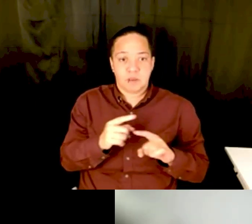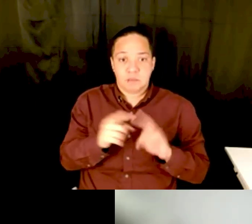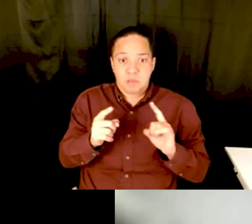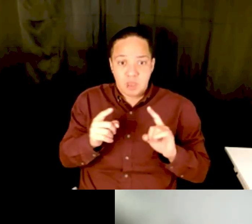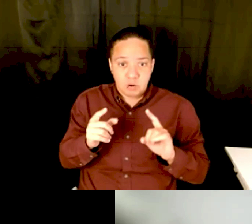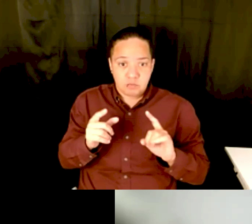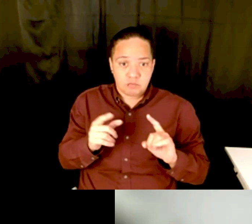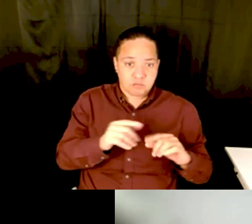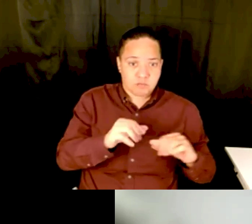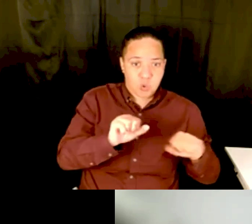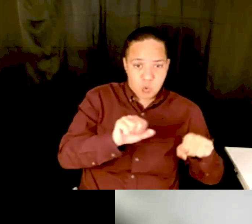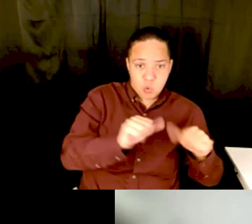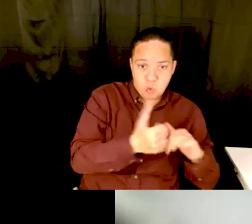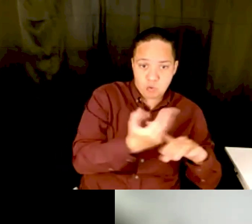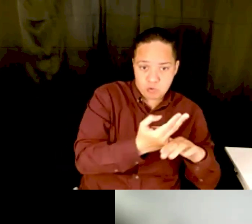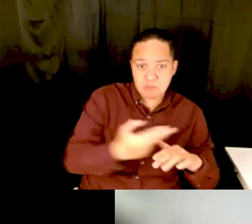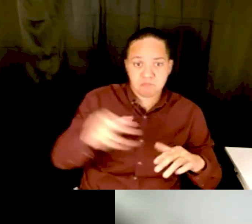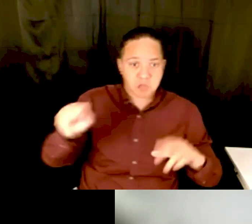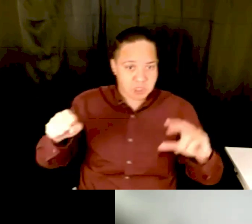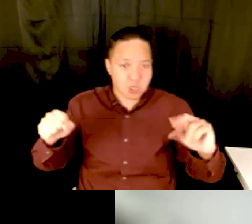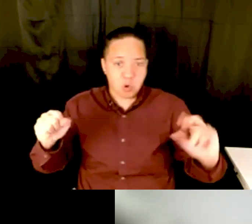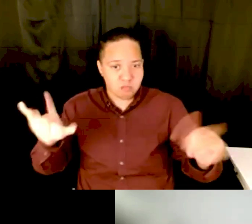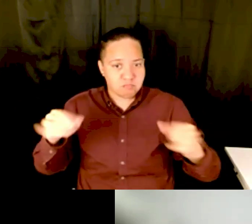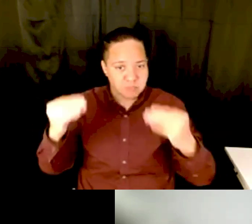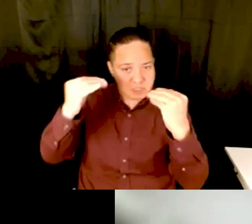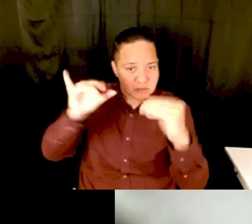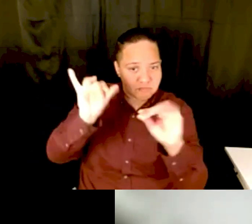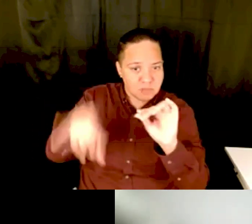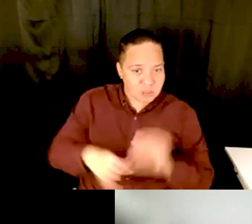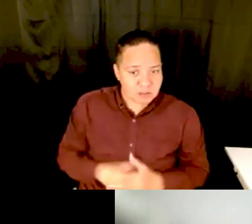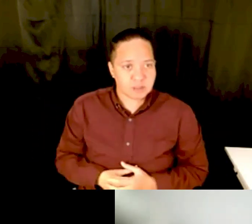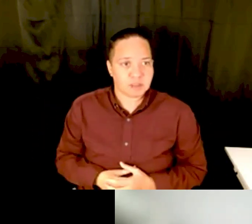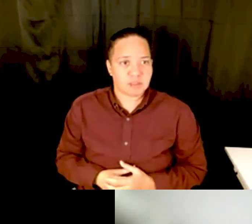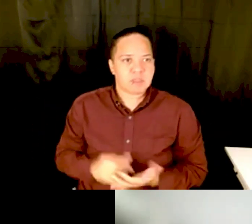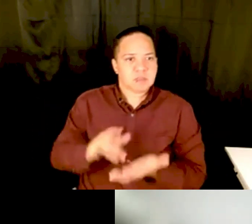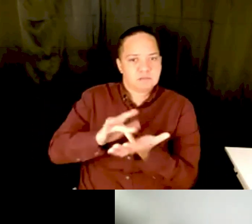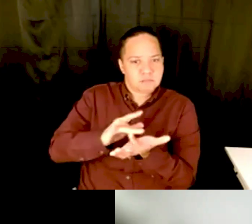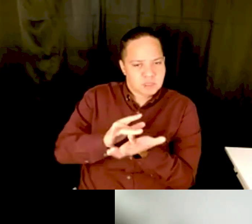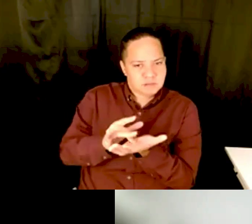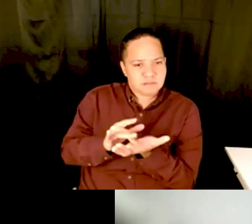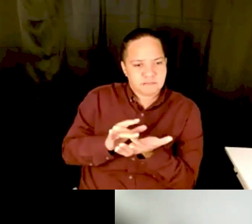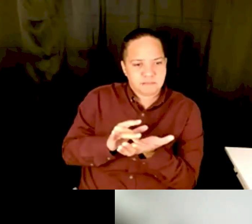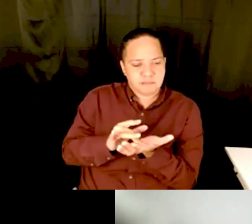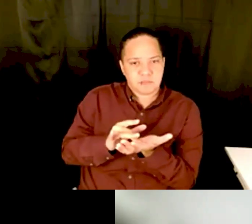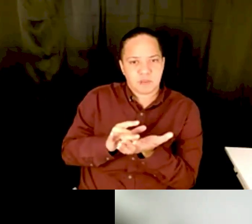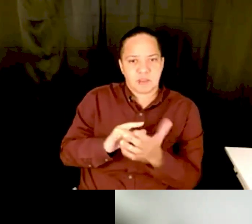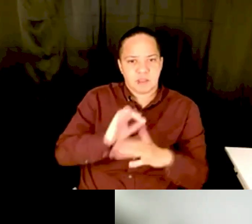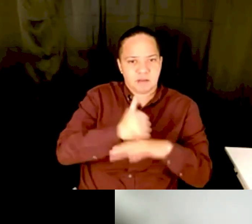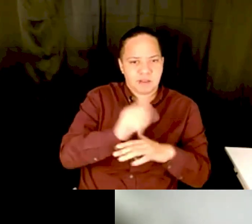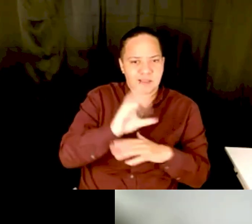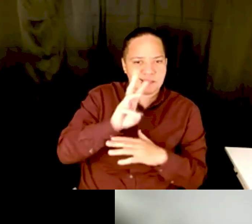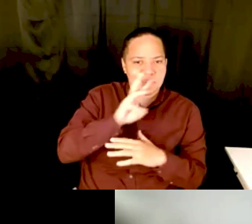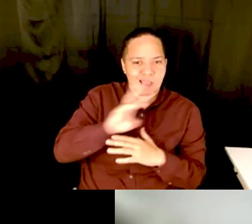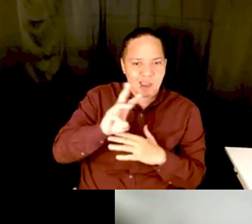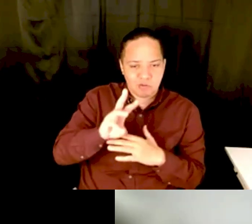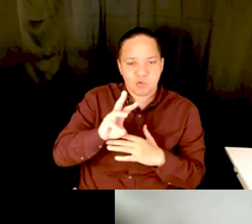no usar medicina. Así que hay medicamentos que están indicados a partir de los 6 años, hay medicamentos que están